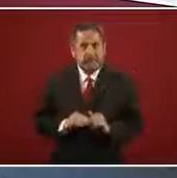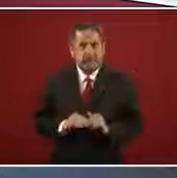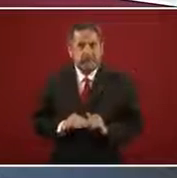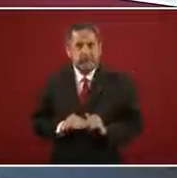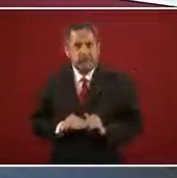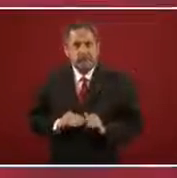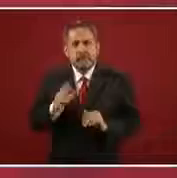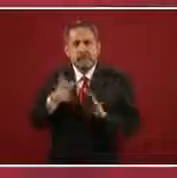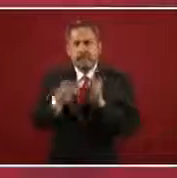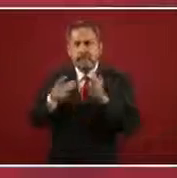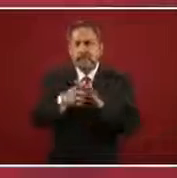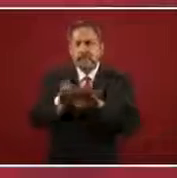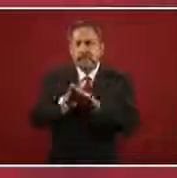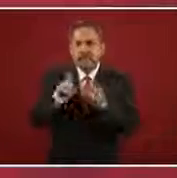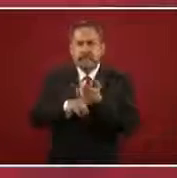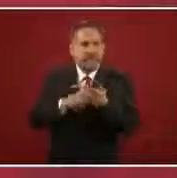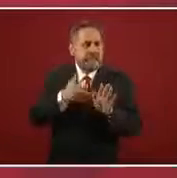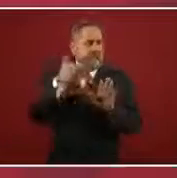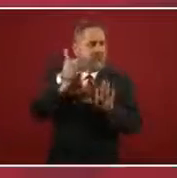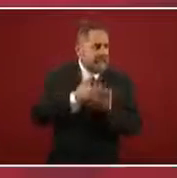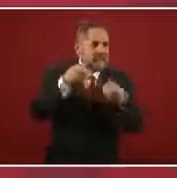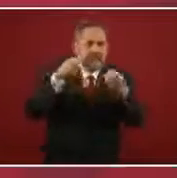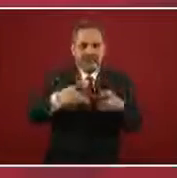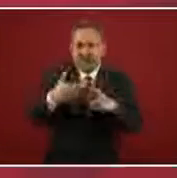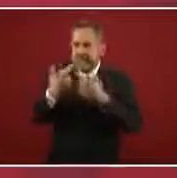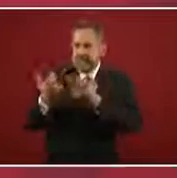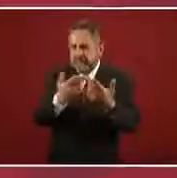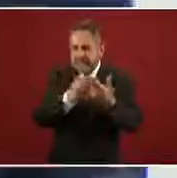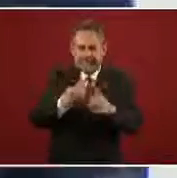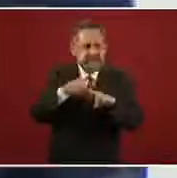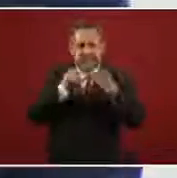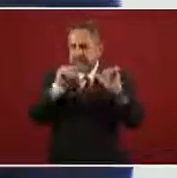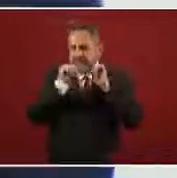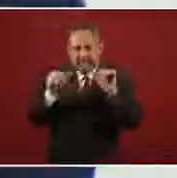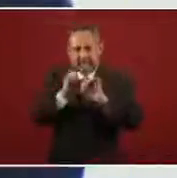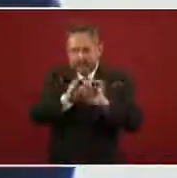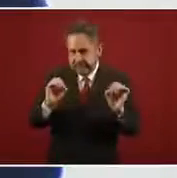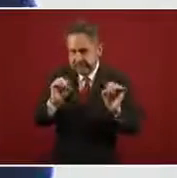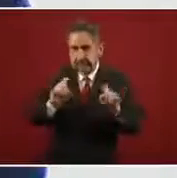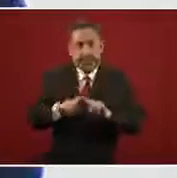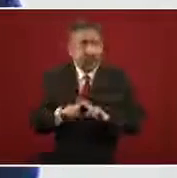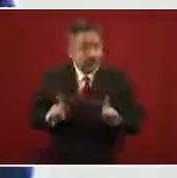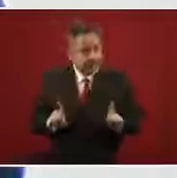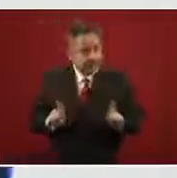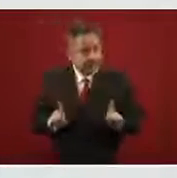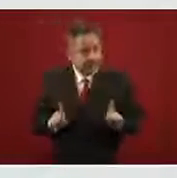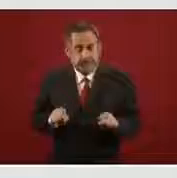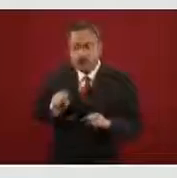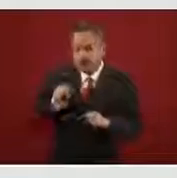No vamos nosotros a afectar a nadie, al contrario,